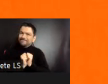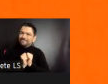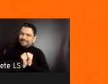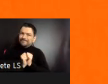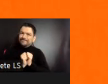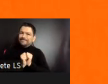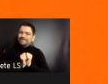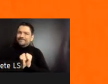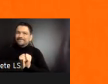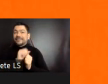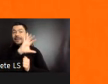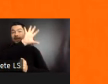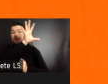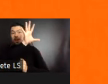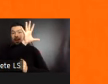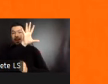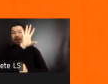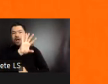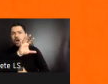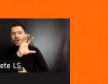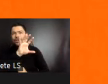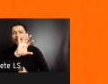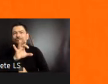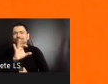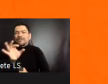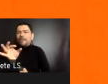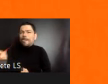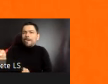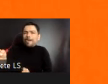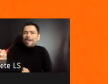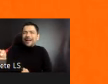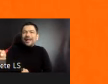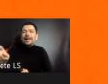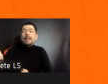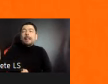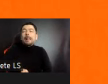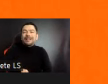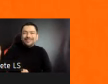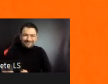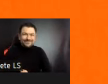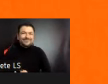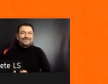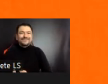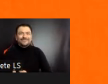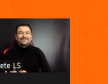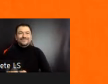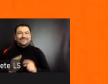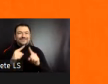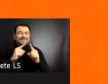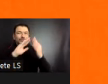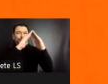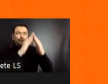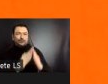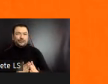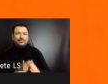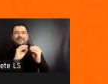local que les decía. Como mencioné, es una parte de investigación ciudad por ciudad. Nuestros colegas han mencionado ampliamente la importancia